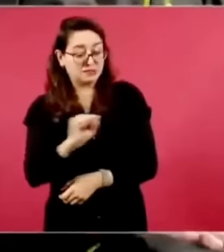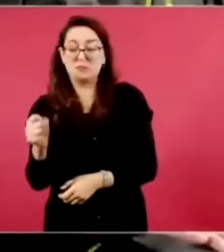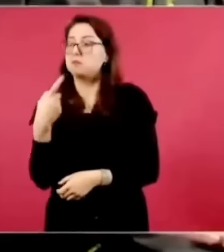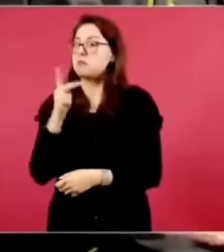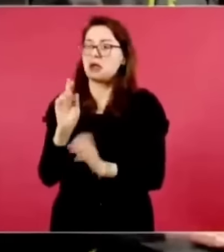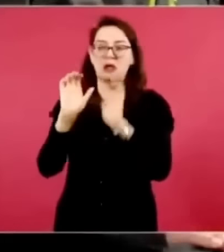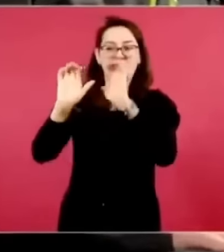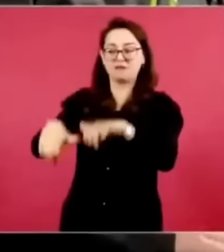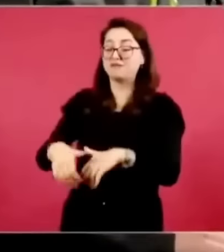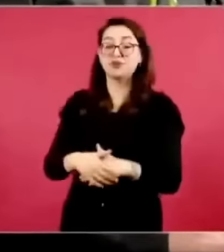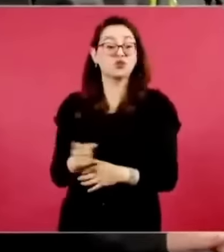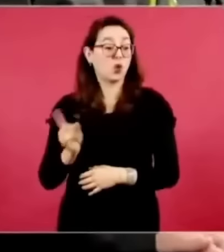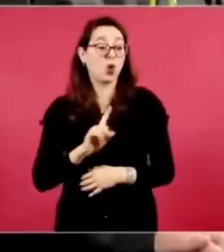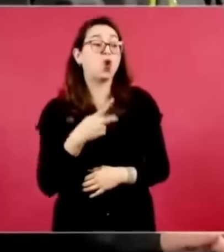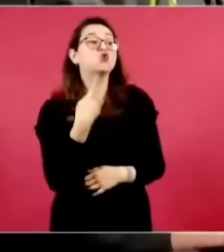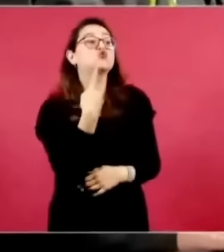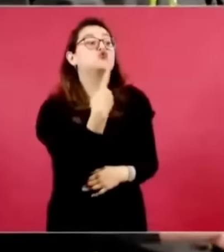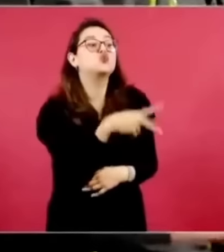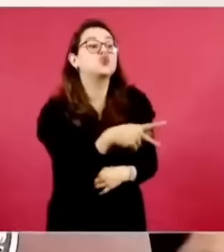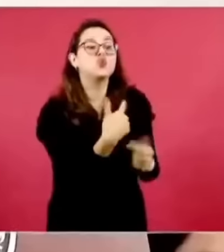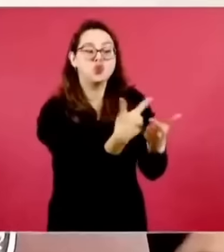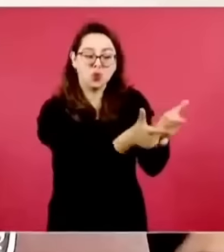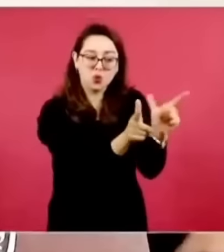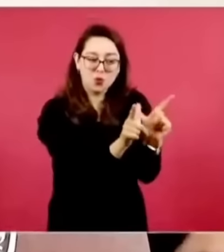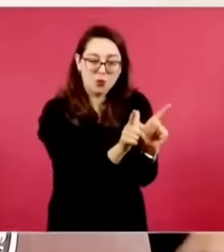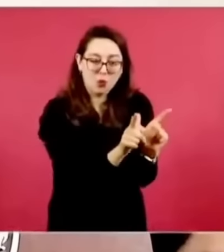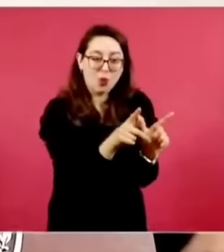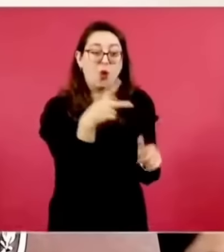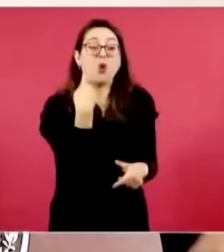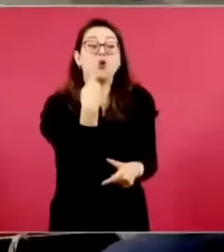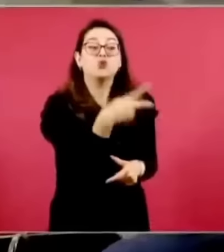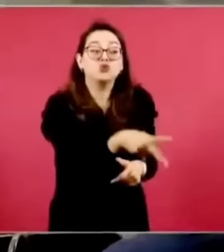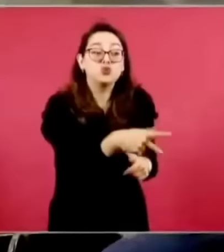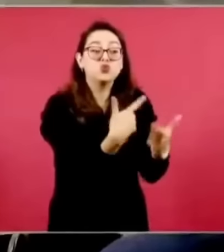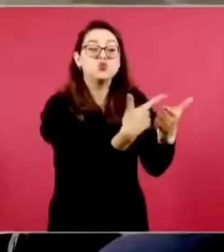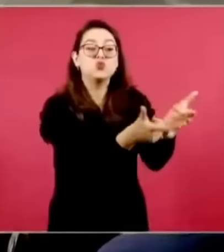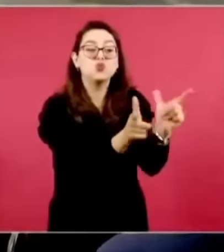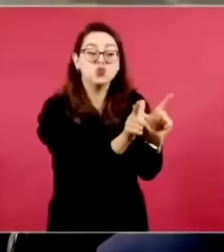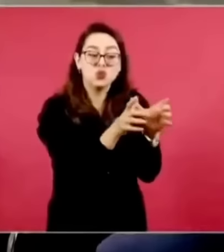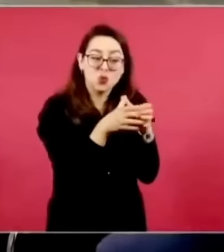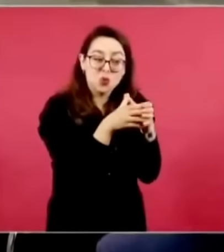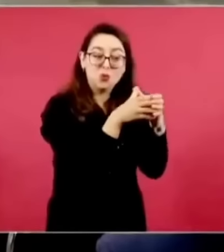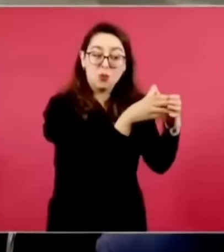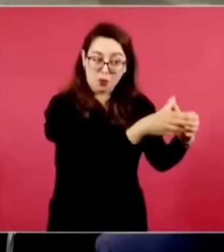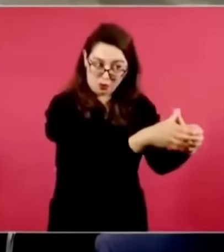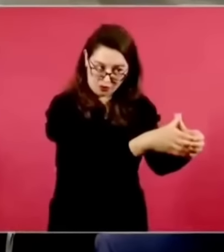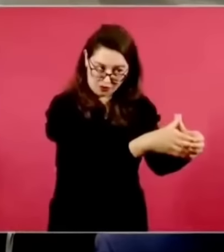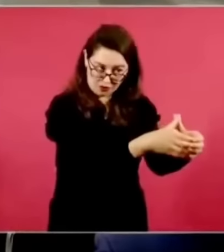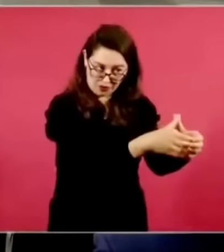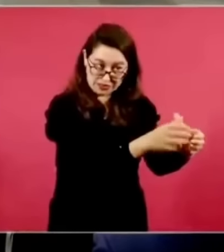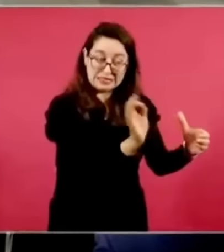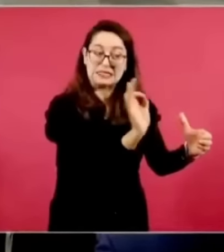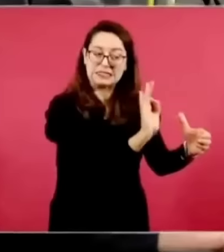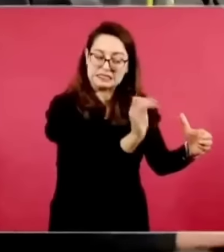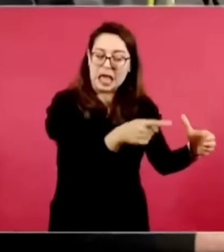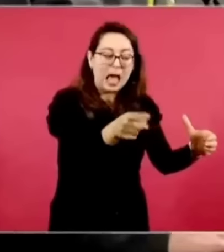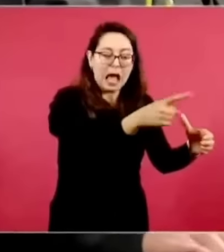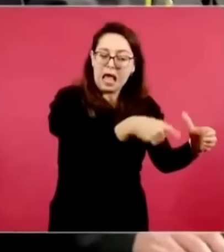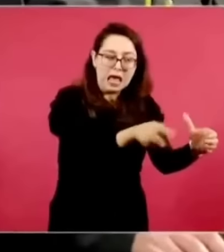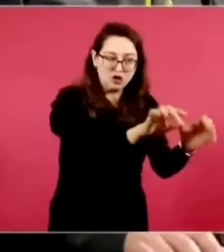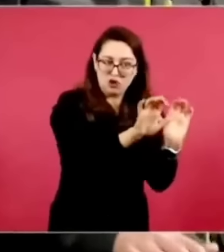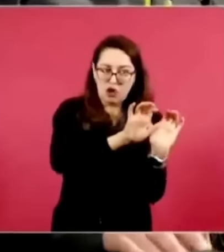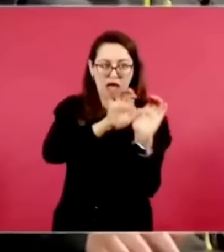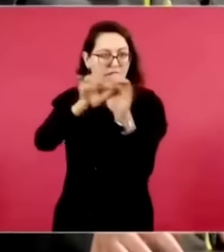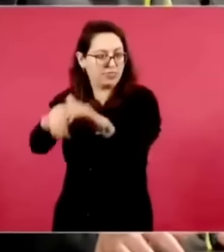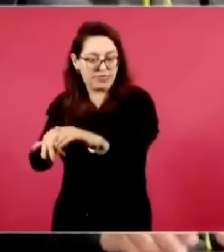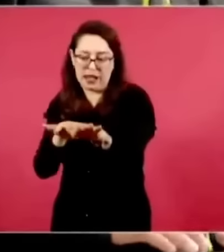incorpor los que tú representas o los que tú defiendes son denuncias lo mejor no bueno esto son los que